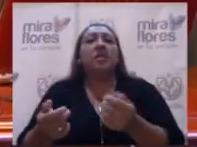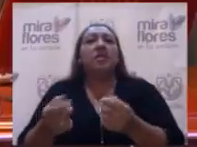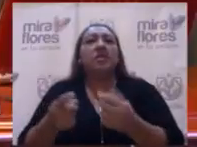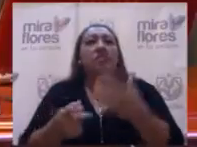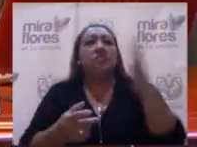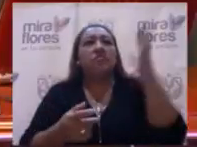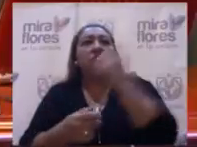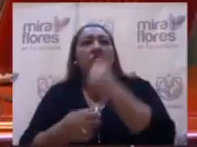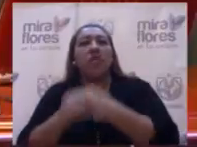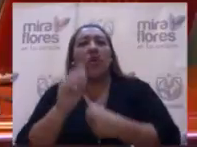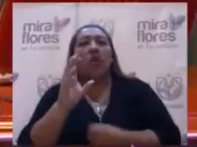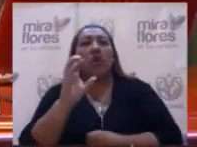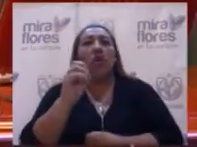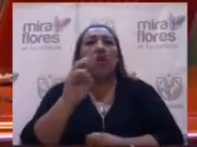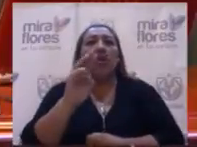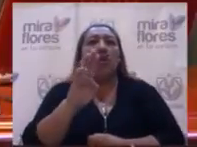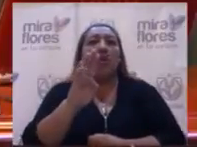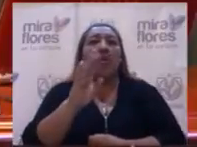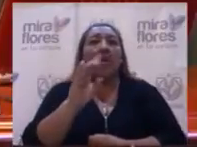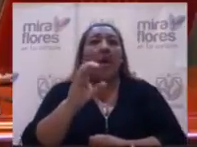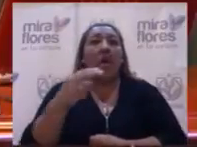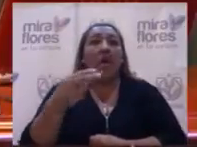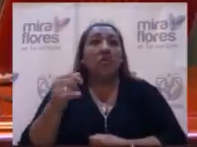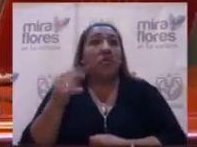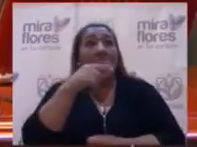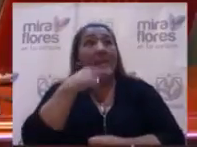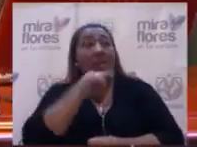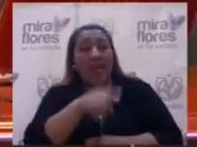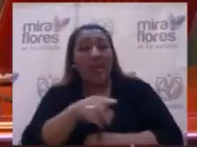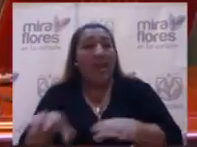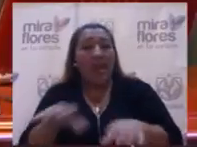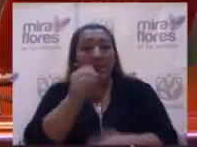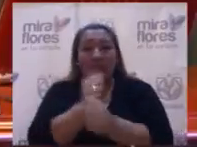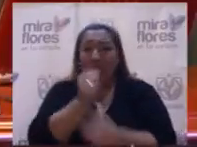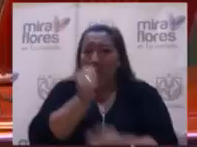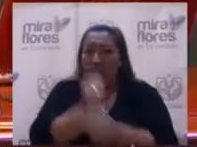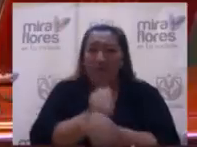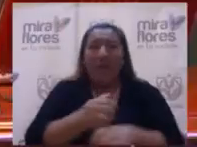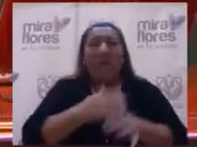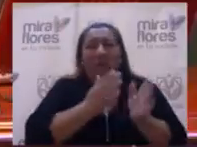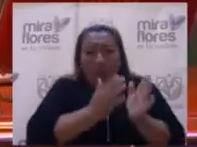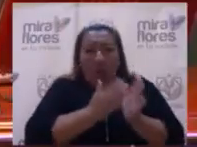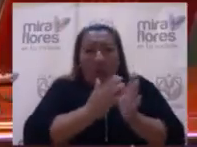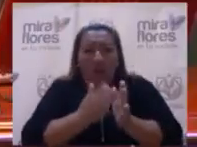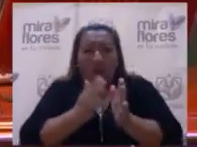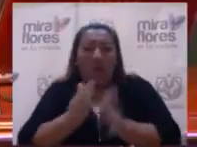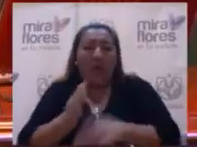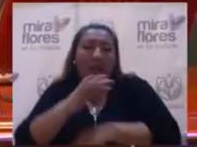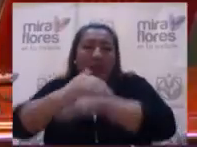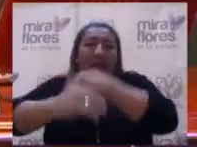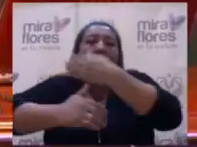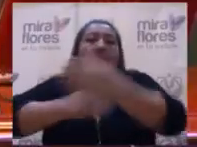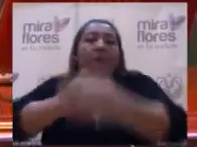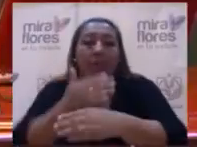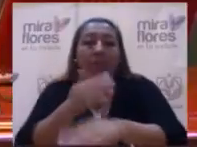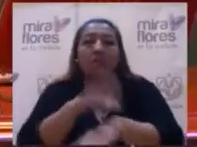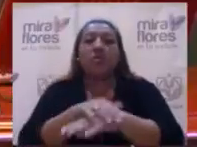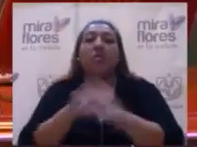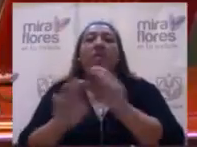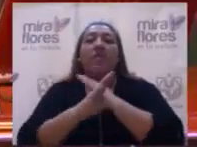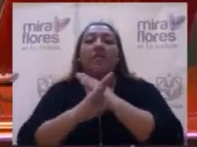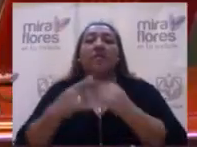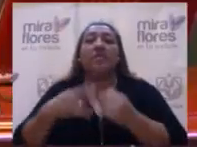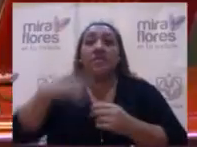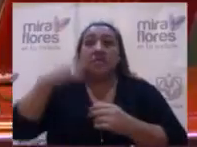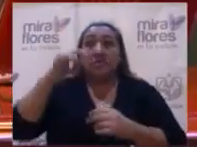funcionaria Gloria Corbacho, y ella es la que ha hecho este trabajo de reordenar Defensa Civil en el sentido